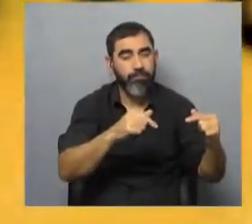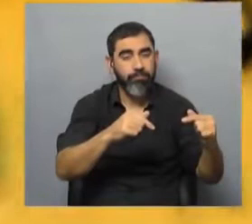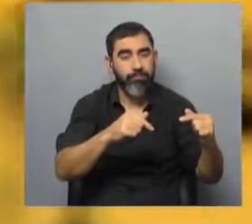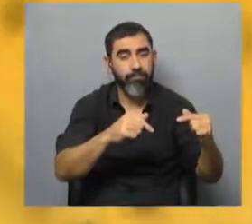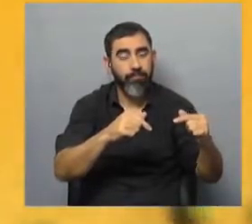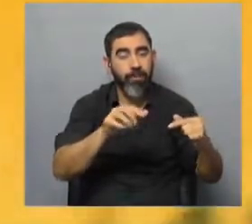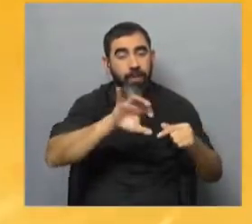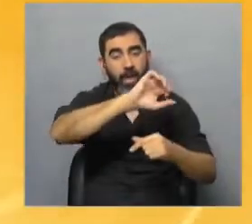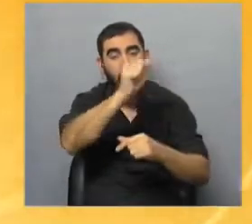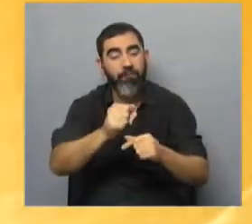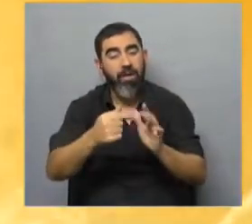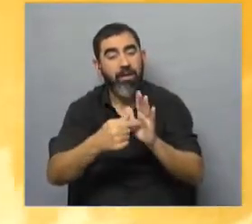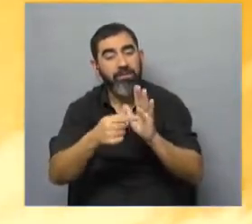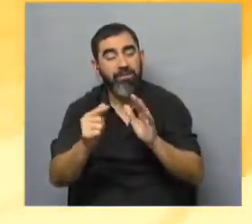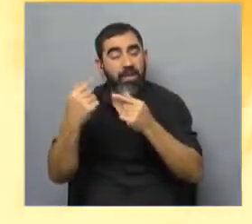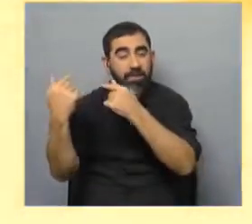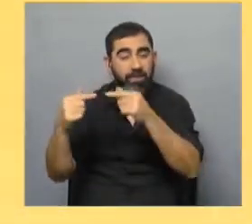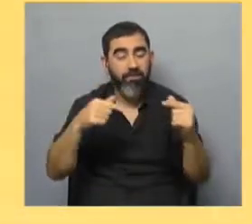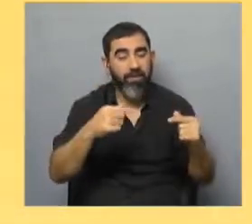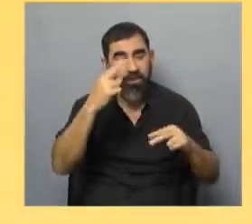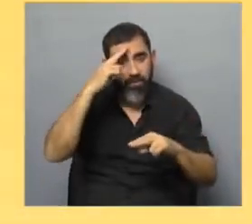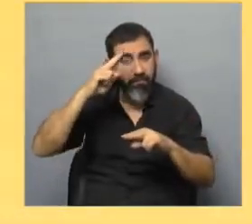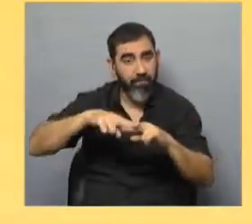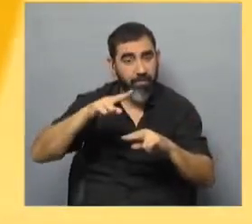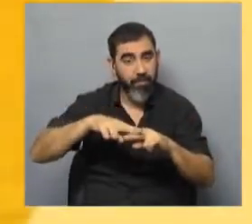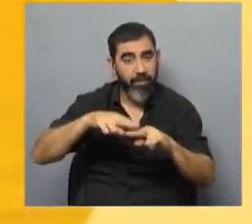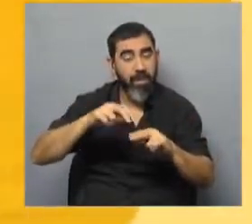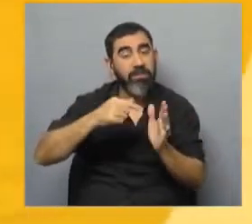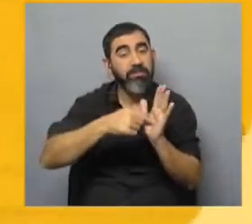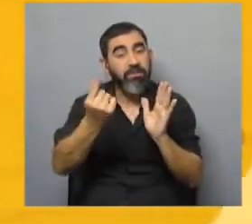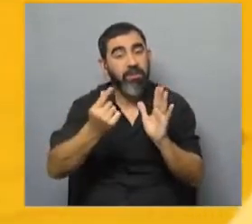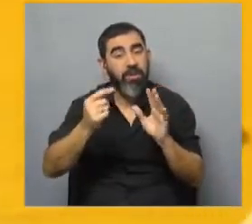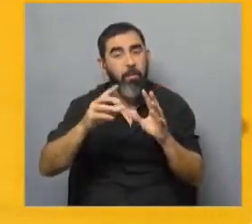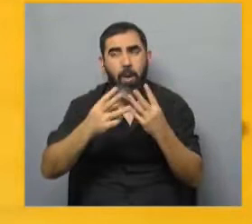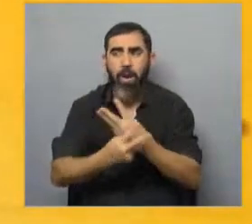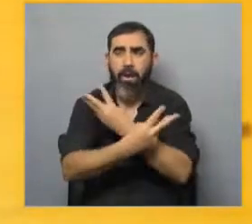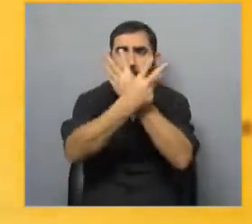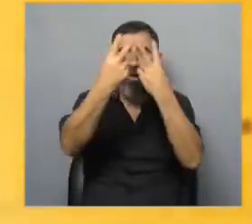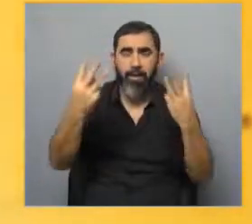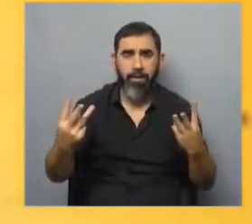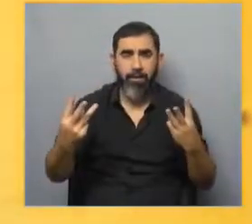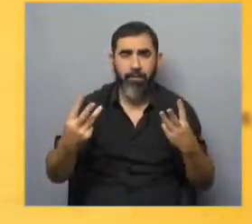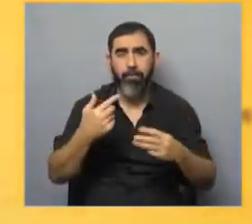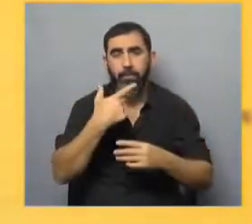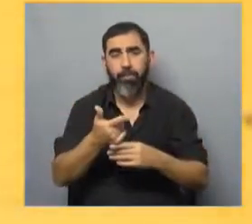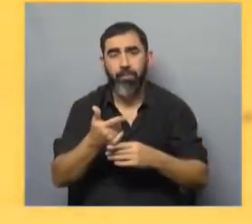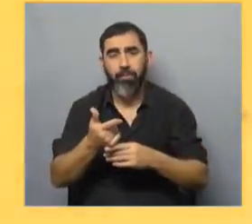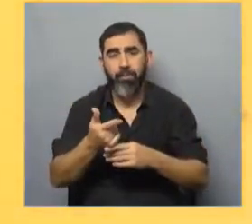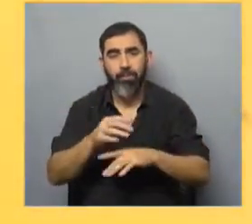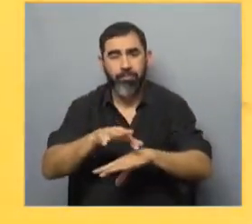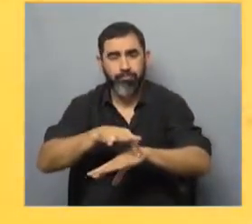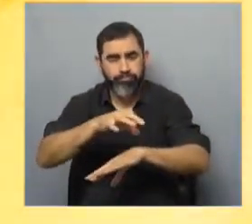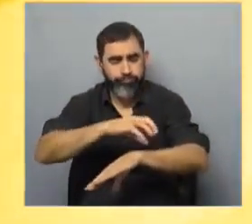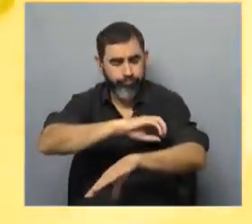de África Central en cuanto a la manifestación clínica. Lo de África Central era más masivo, digamos, mucha erupción y